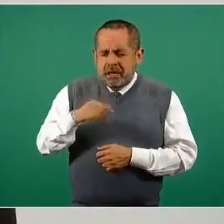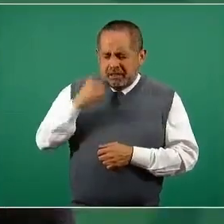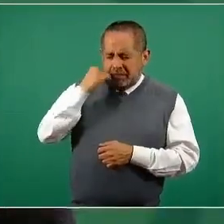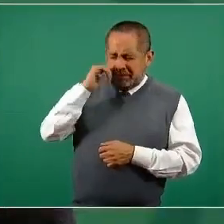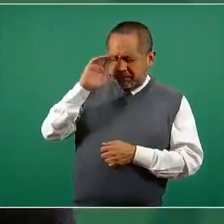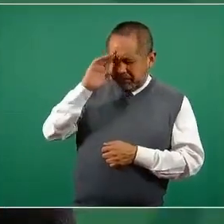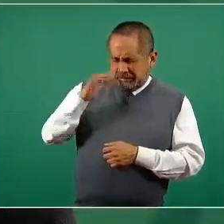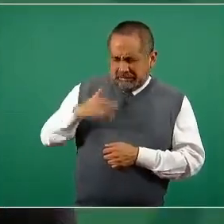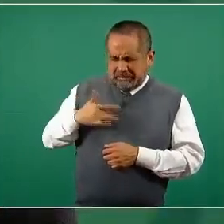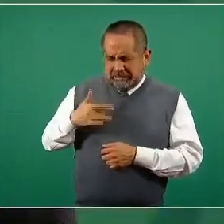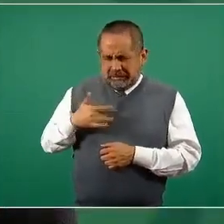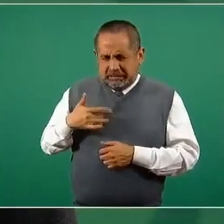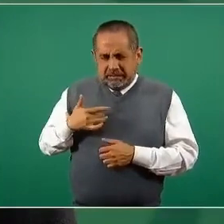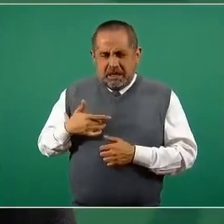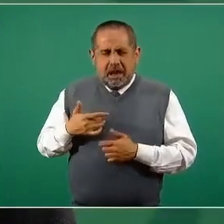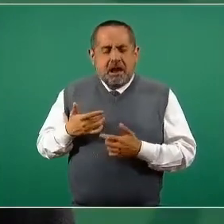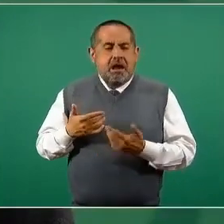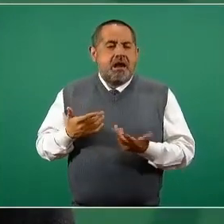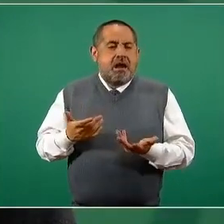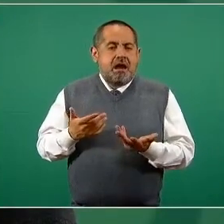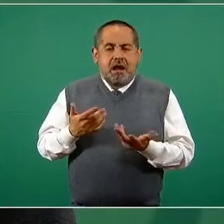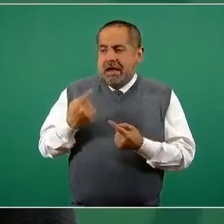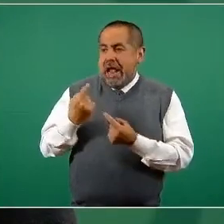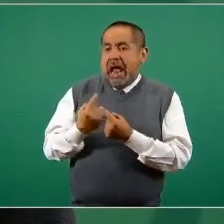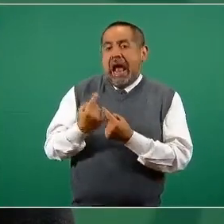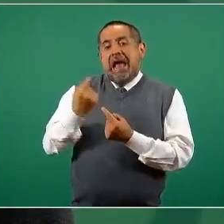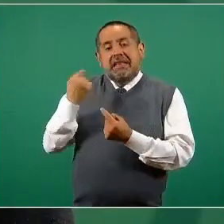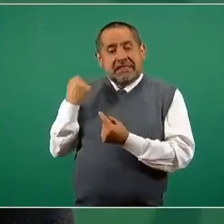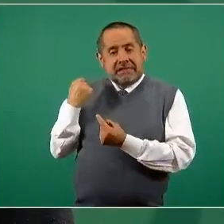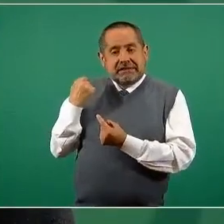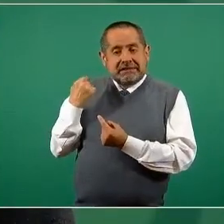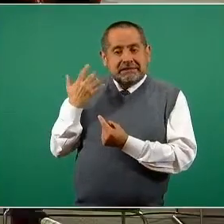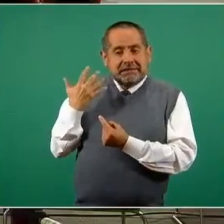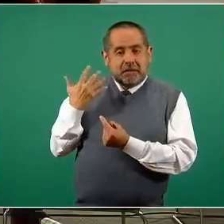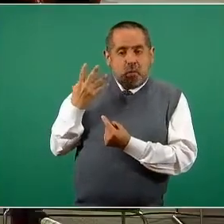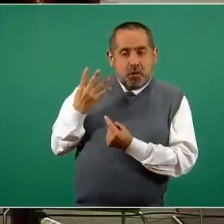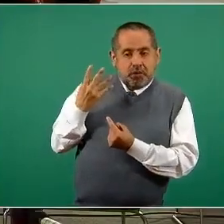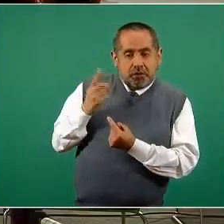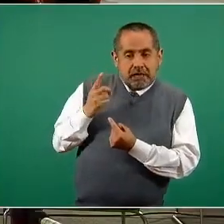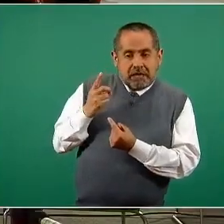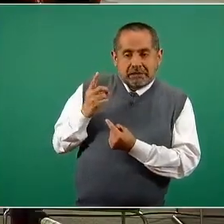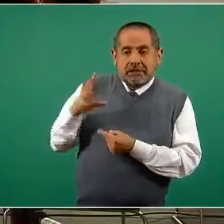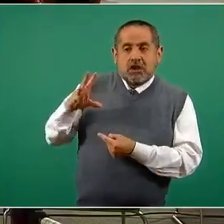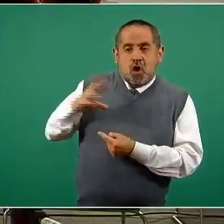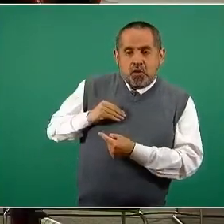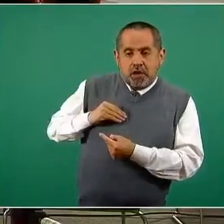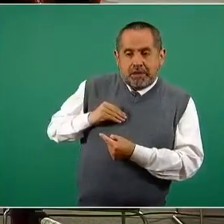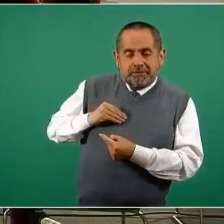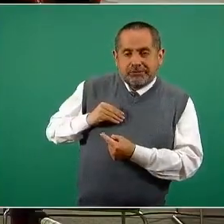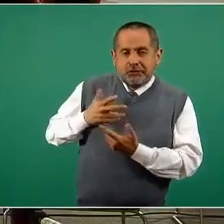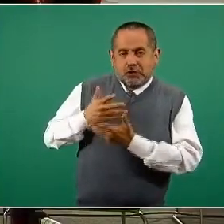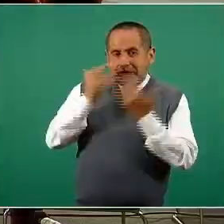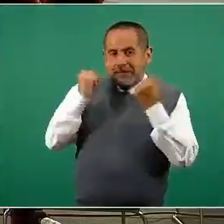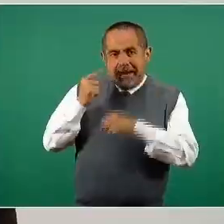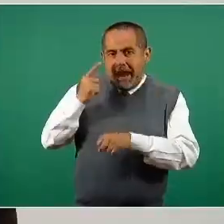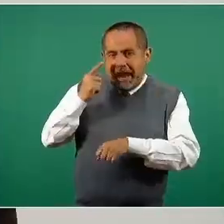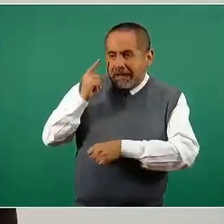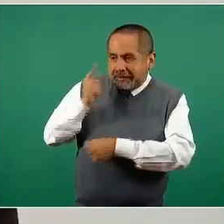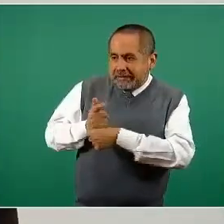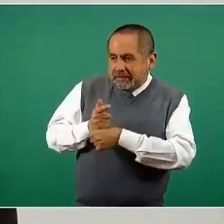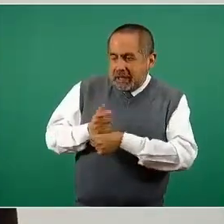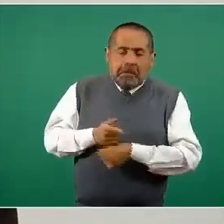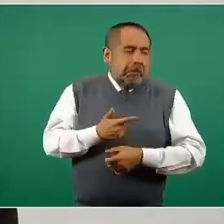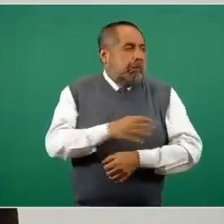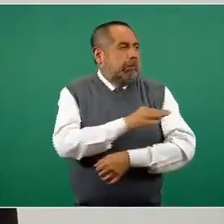es porque posiblemente en los últimos 5 o 6 días se pudo haber contagiado y no lo sabía al momento de la vacuna. O